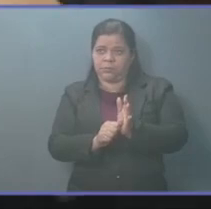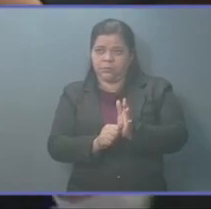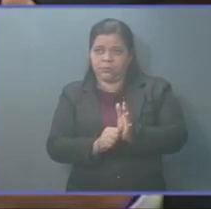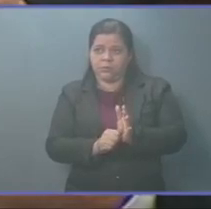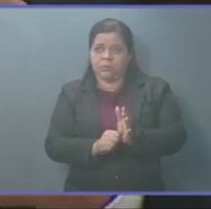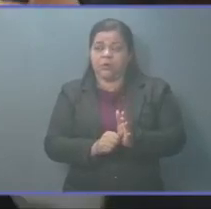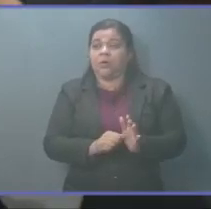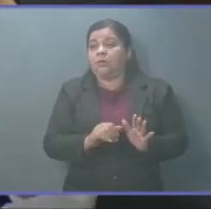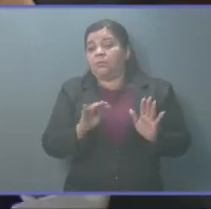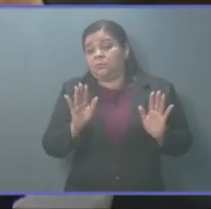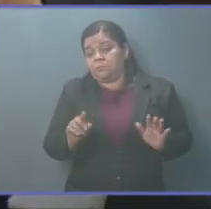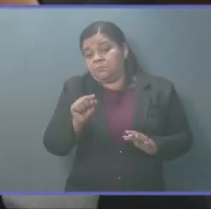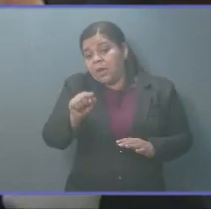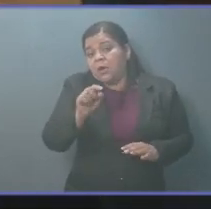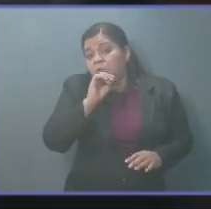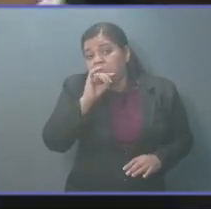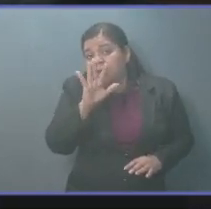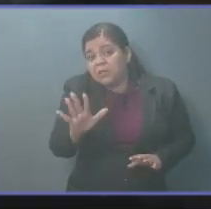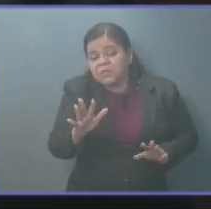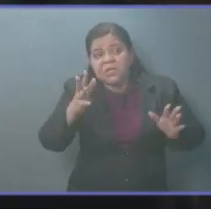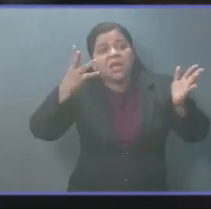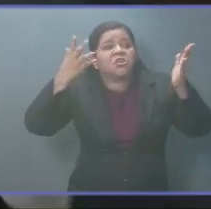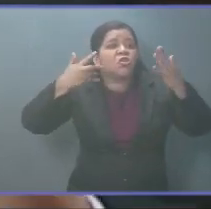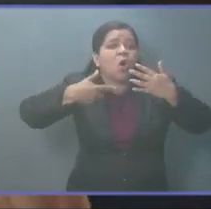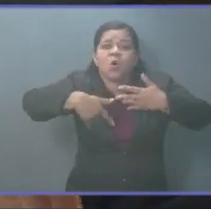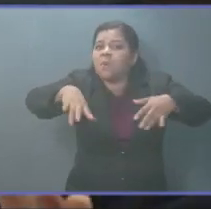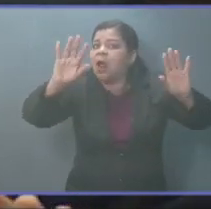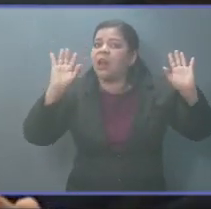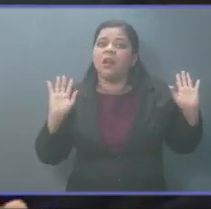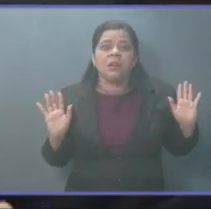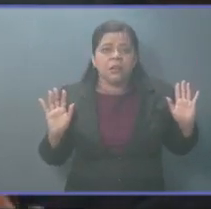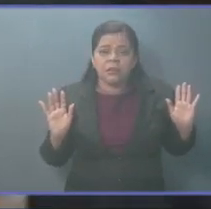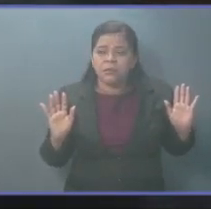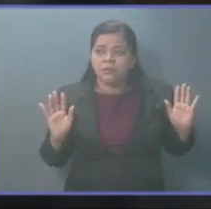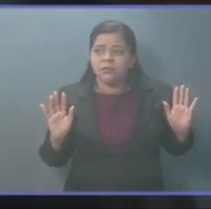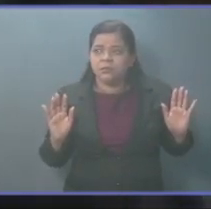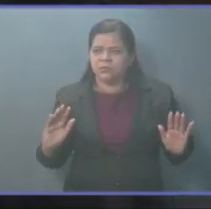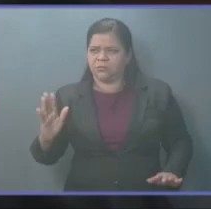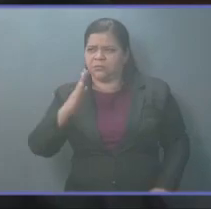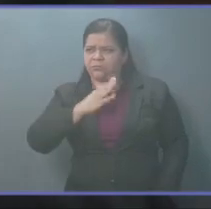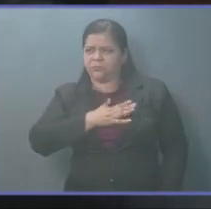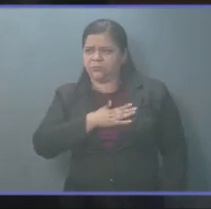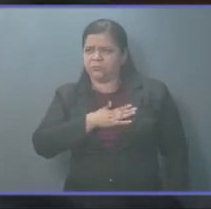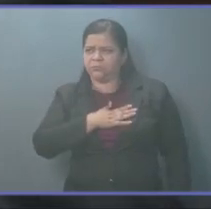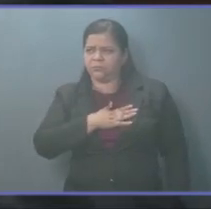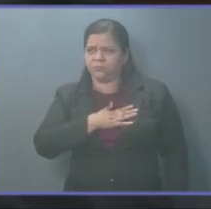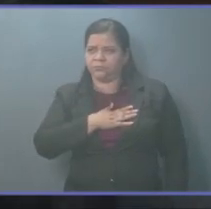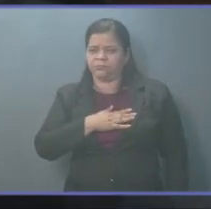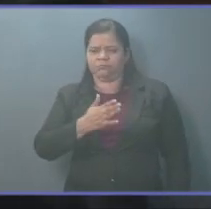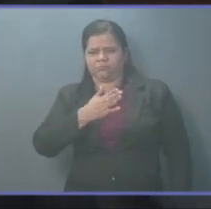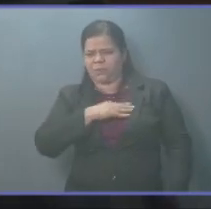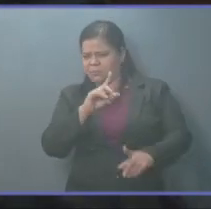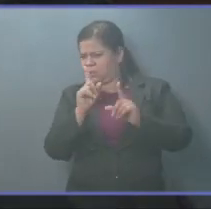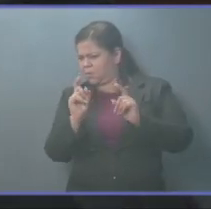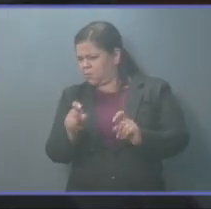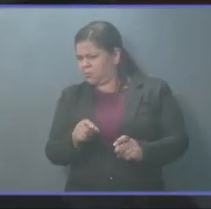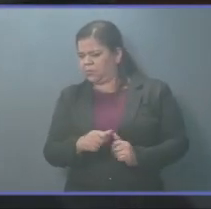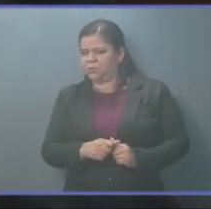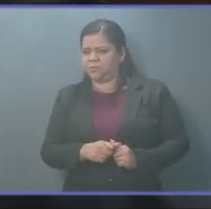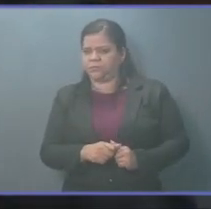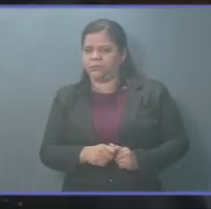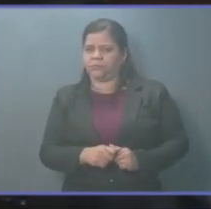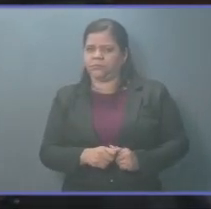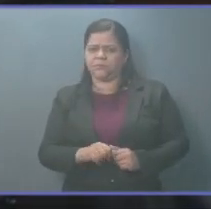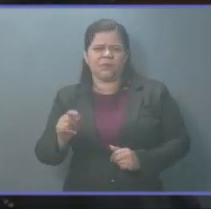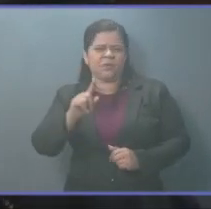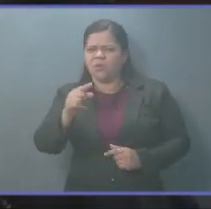su mente dice que es normal. Yo le quiero hacer una pregunta, una sola, no